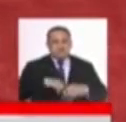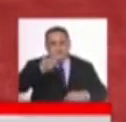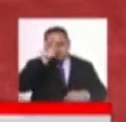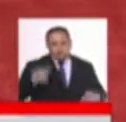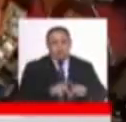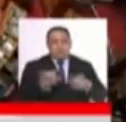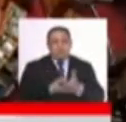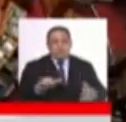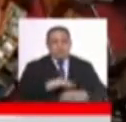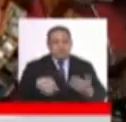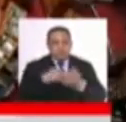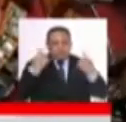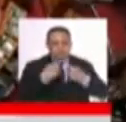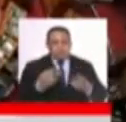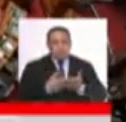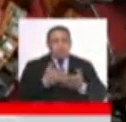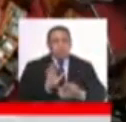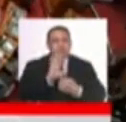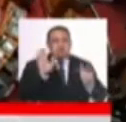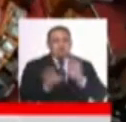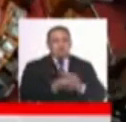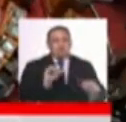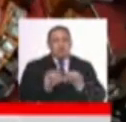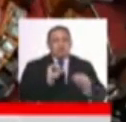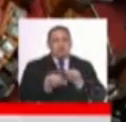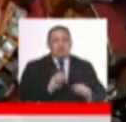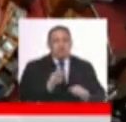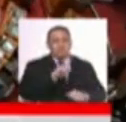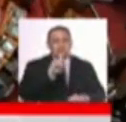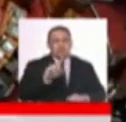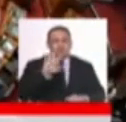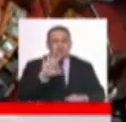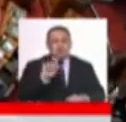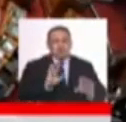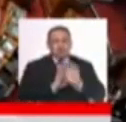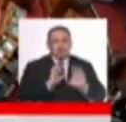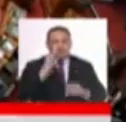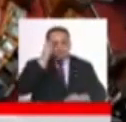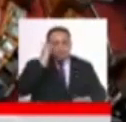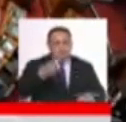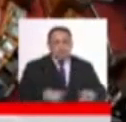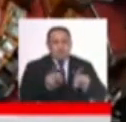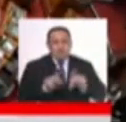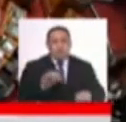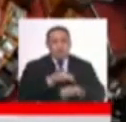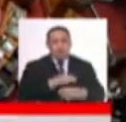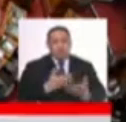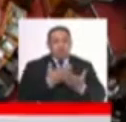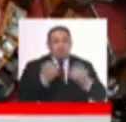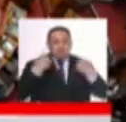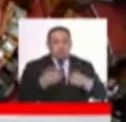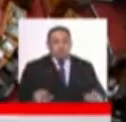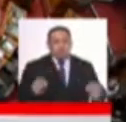finalmente abrir un camino de transición. Y quiero anotar una cosa, de todos los ministerios sociales que